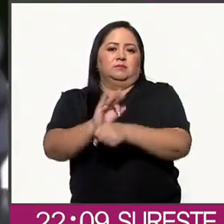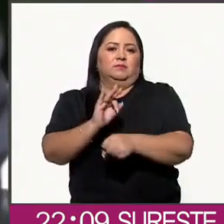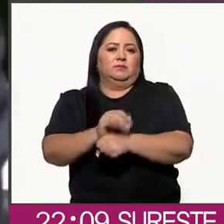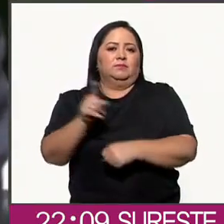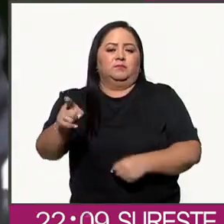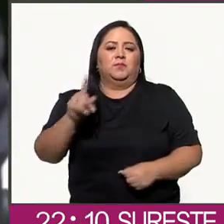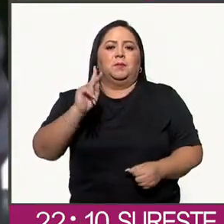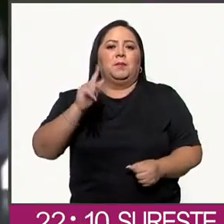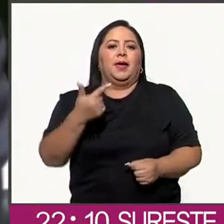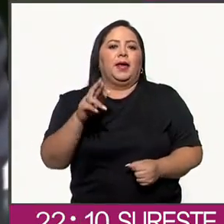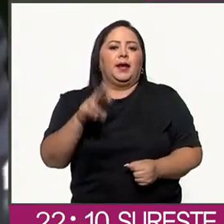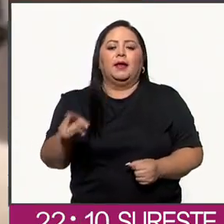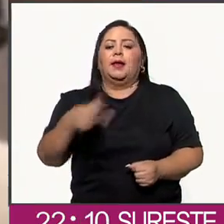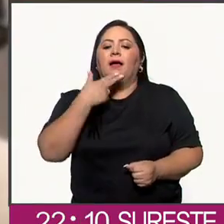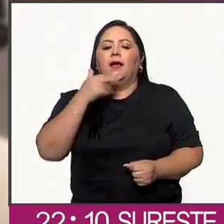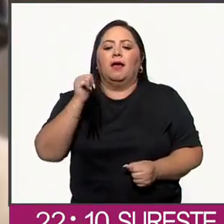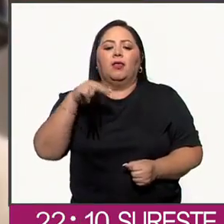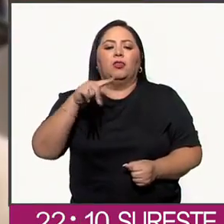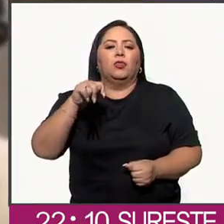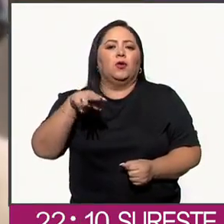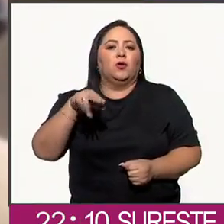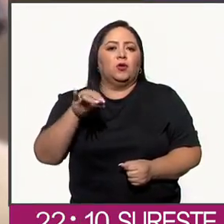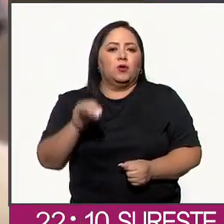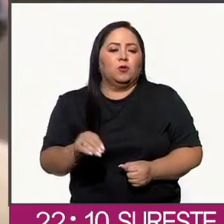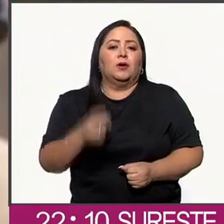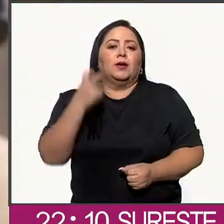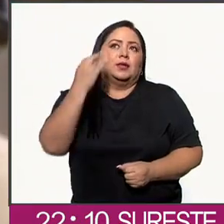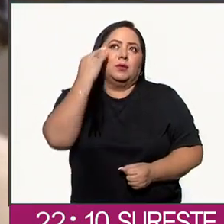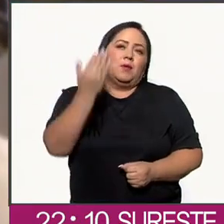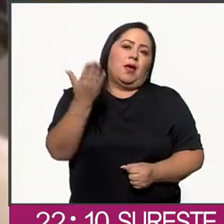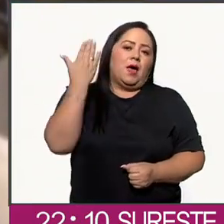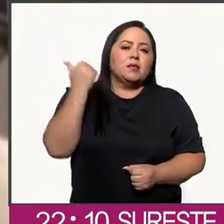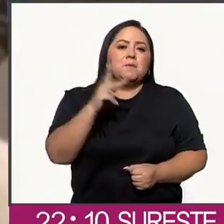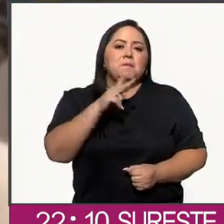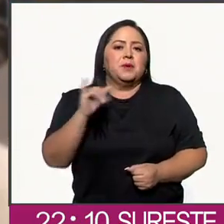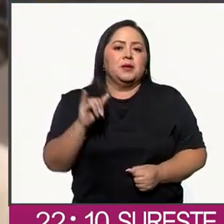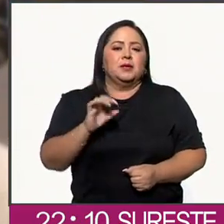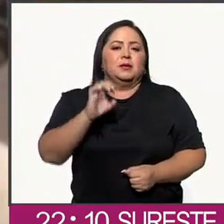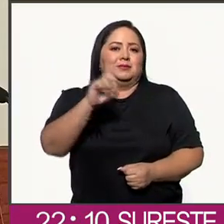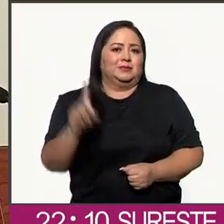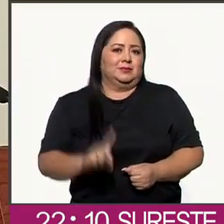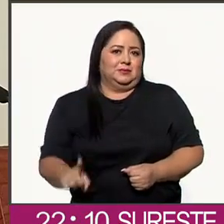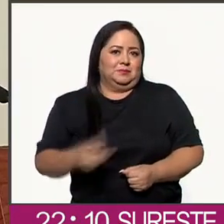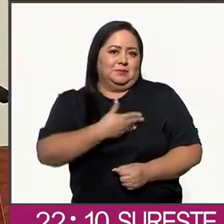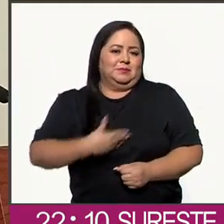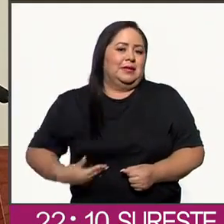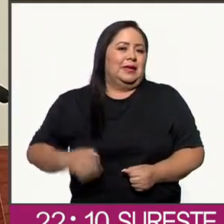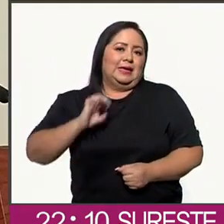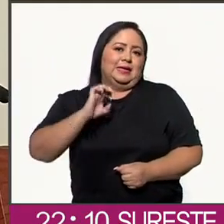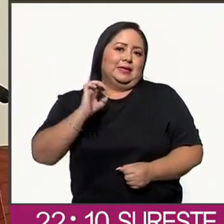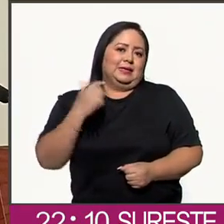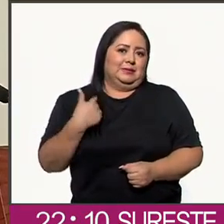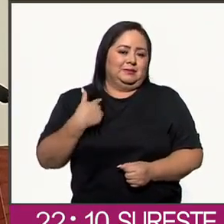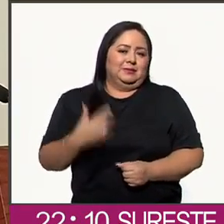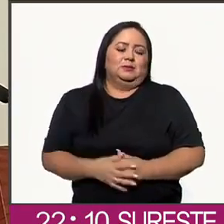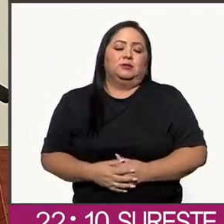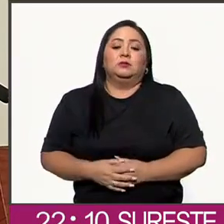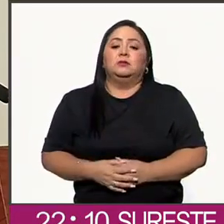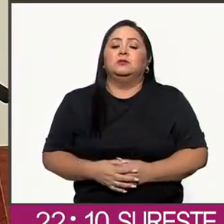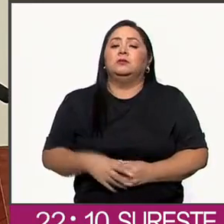de la República, Antonio Lozano Gracia, en el sexenio priista de Ernesto Zedillo. Gómez Mon, el